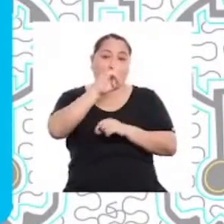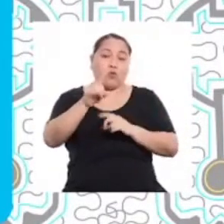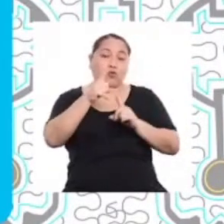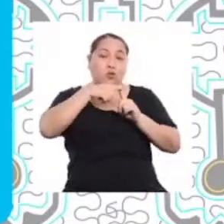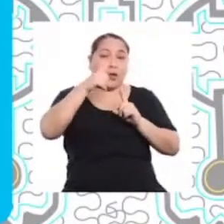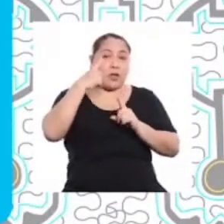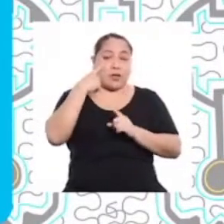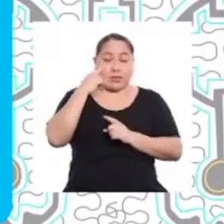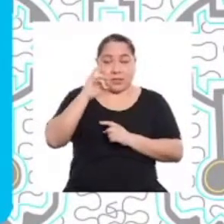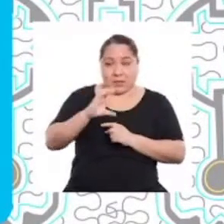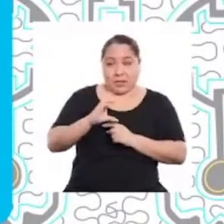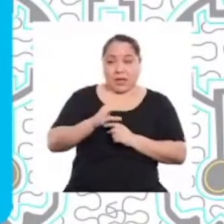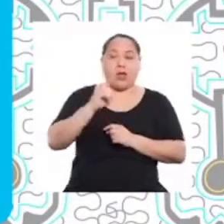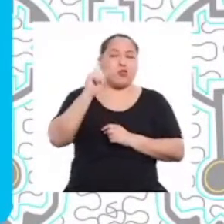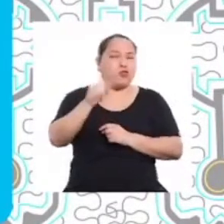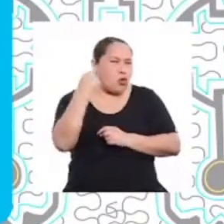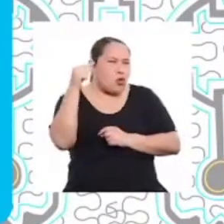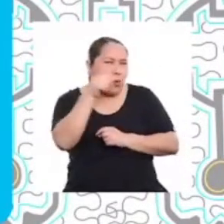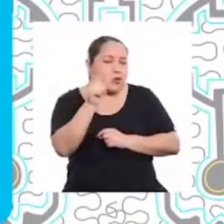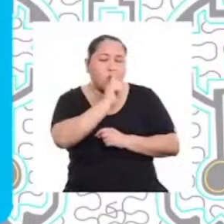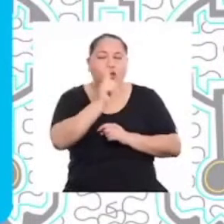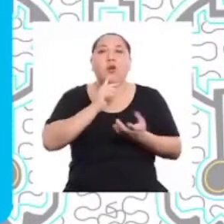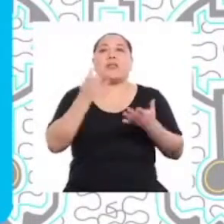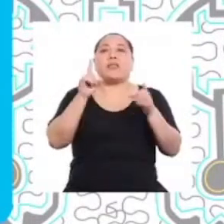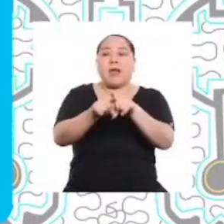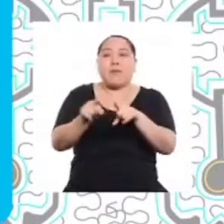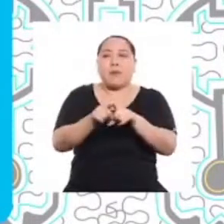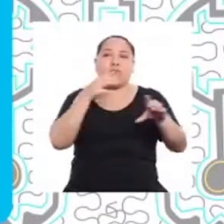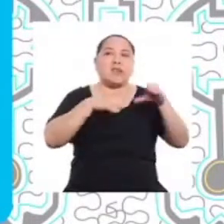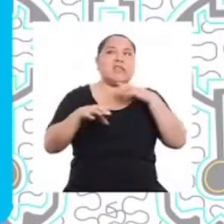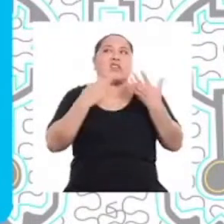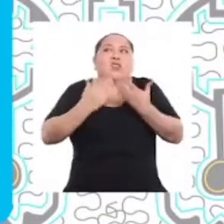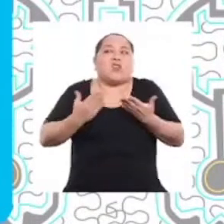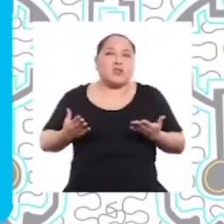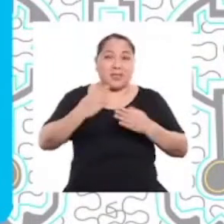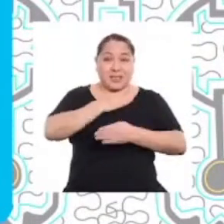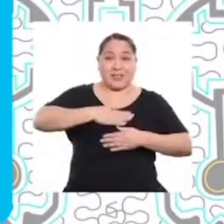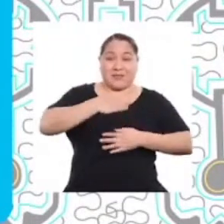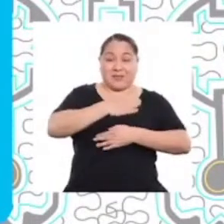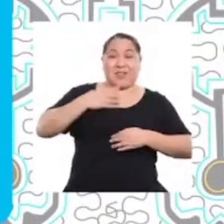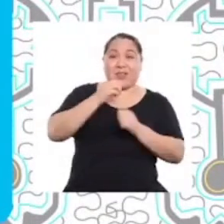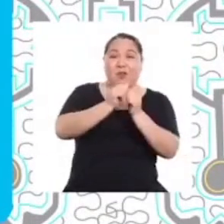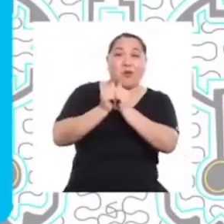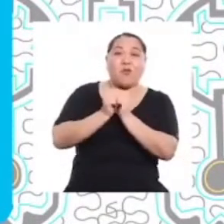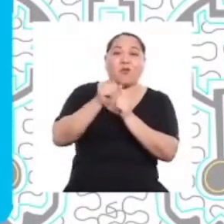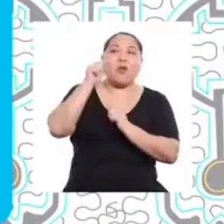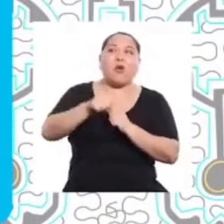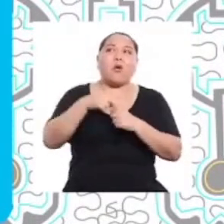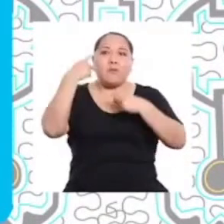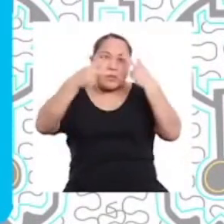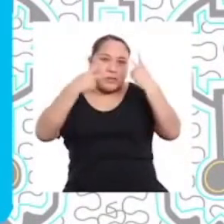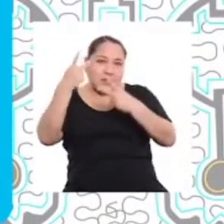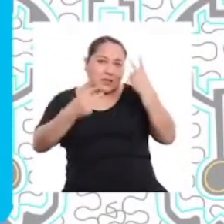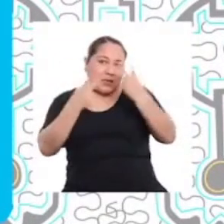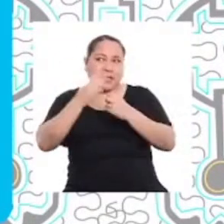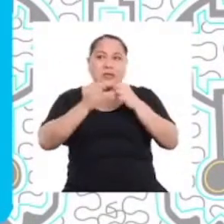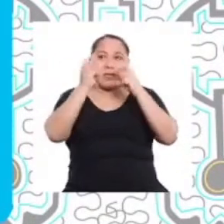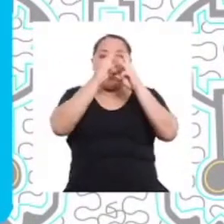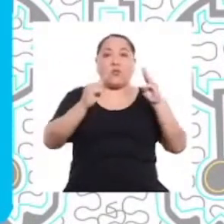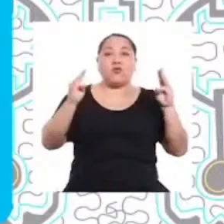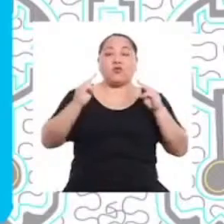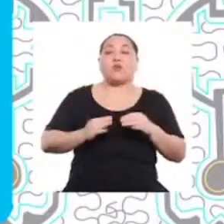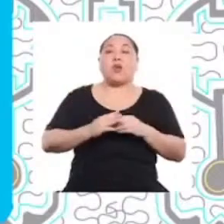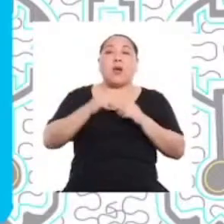uso de las TIC. Y no solo eso, también pueden realizar actividades que disfruten juntos, como hacer visitas virtuales